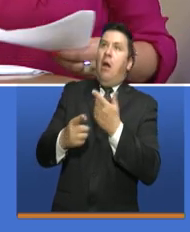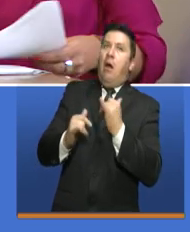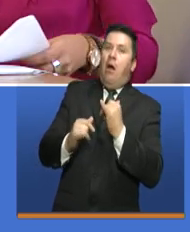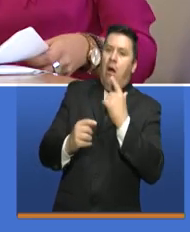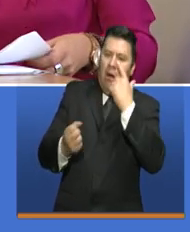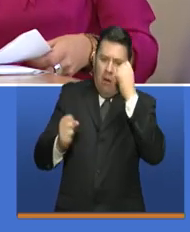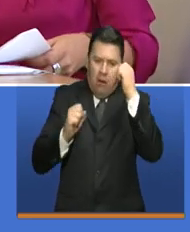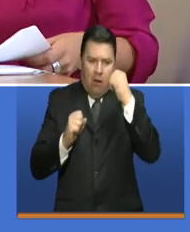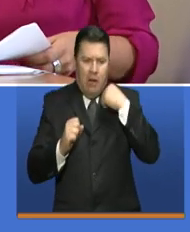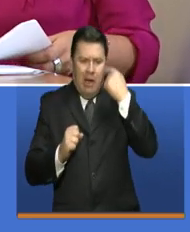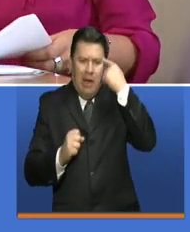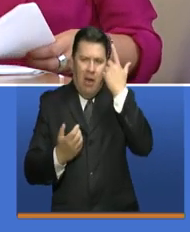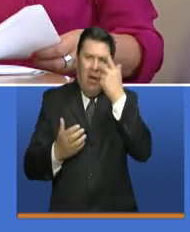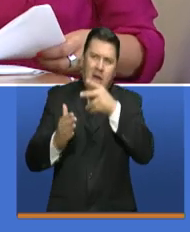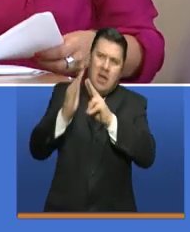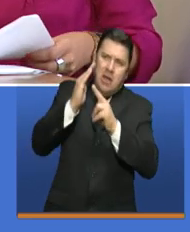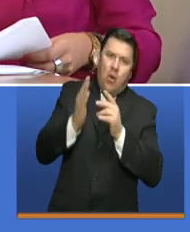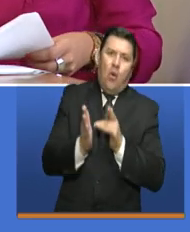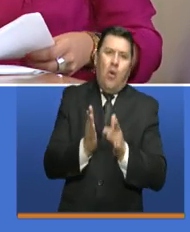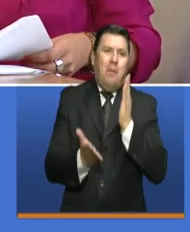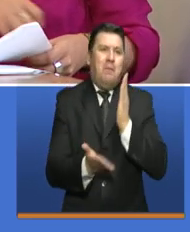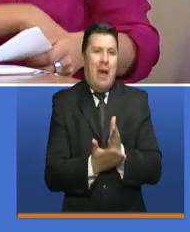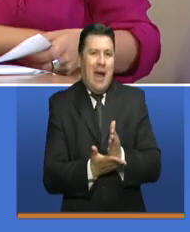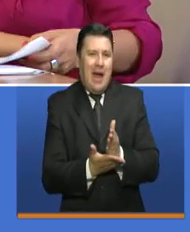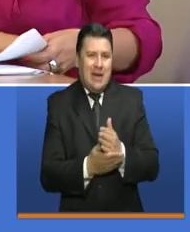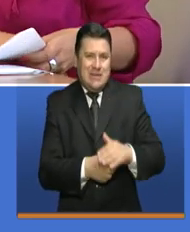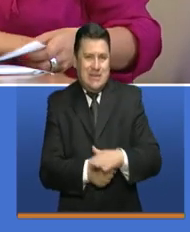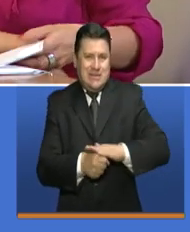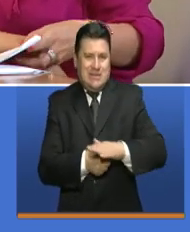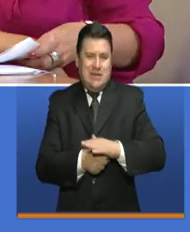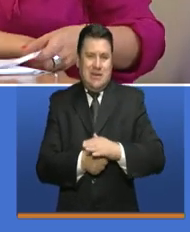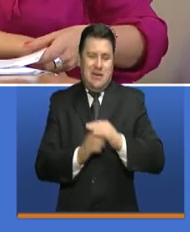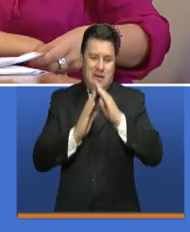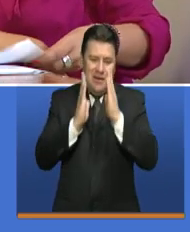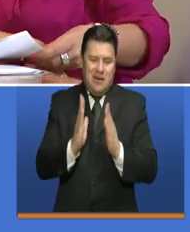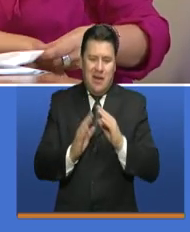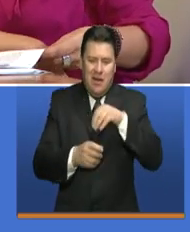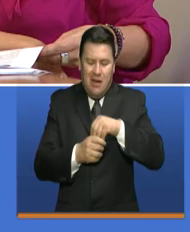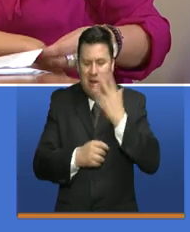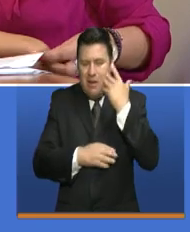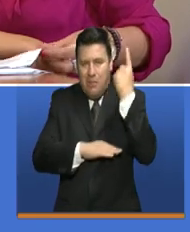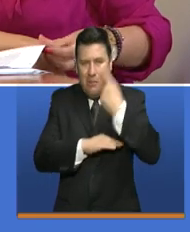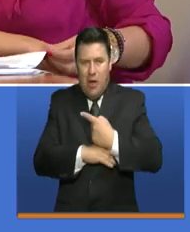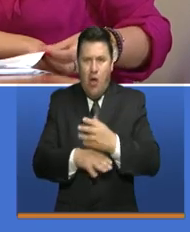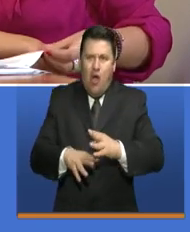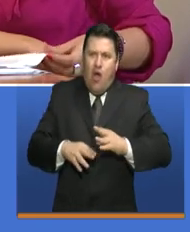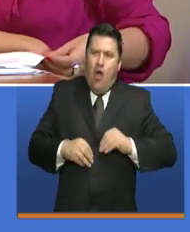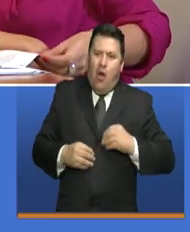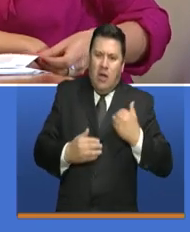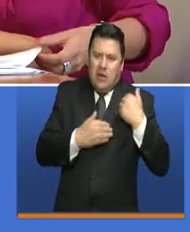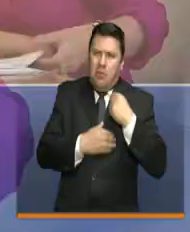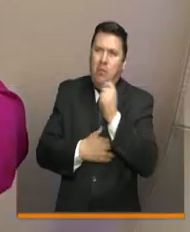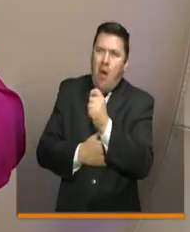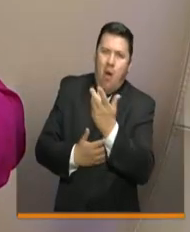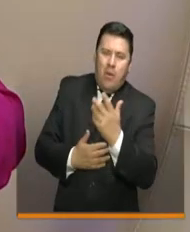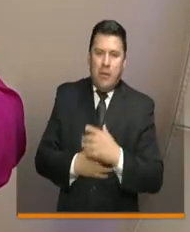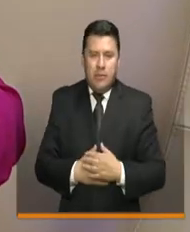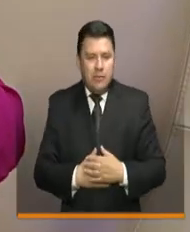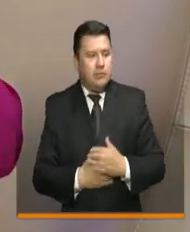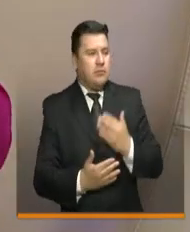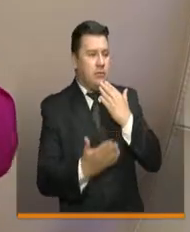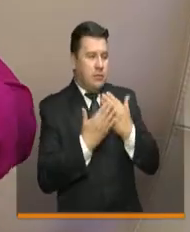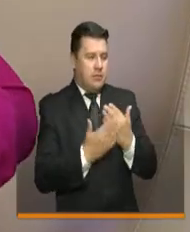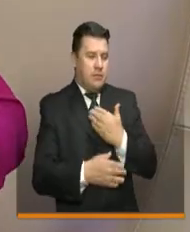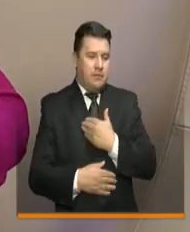estaban preocupados en el marco de la emergencia sanitaria, en el marco de la cuarentena nacional, sobre cómo iban a solventar esas obligaciones. Gracias,